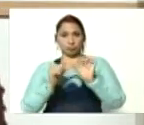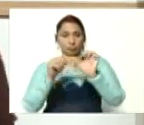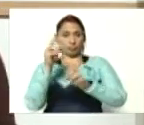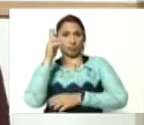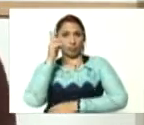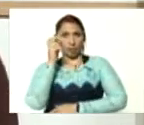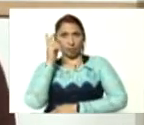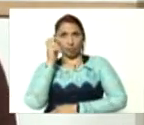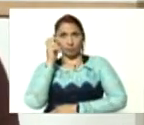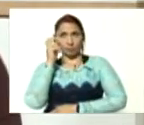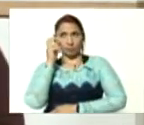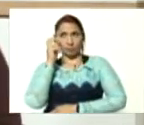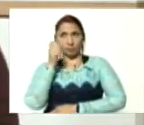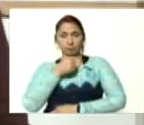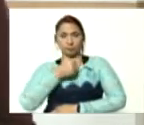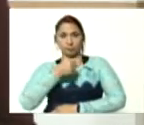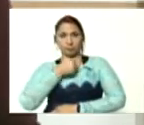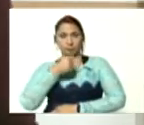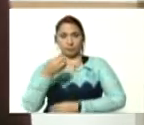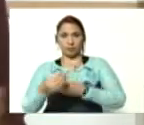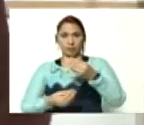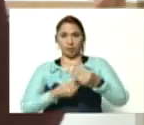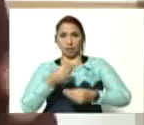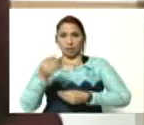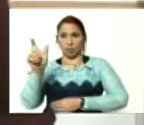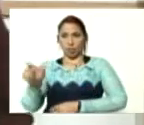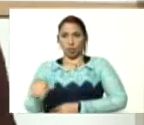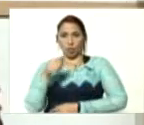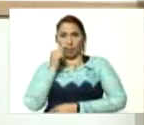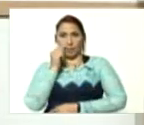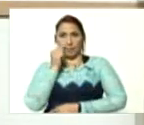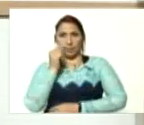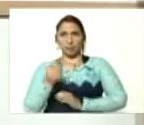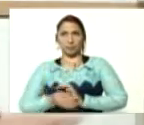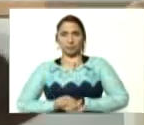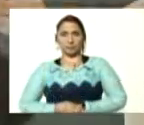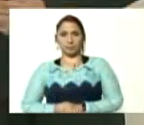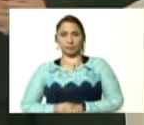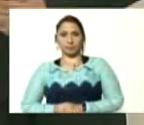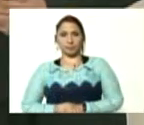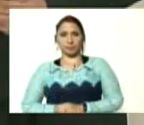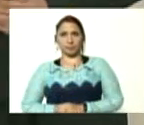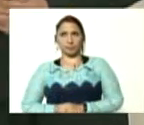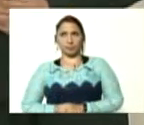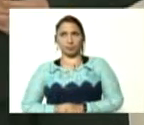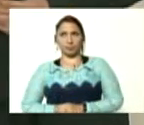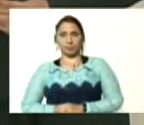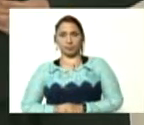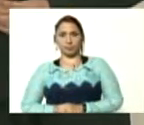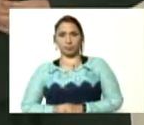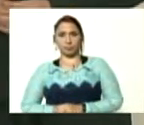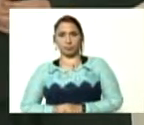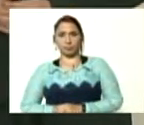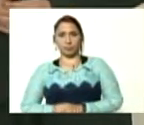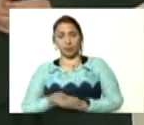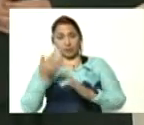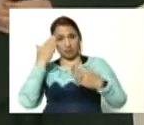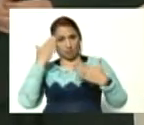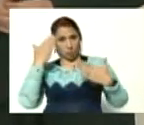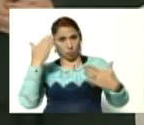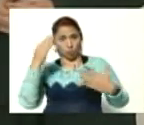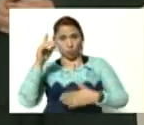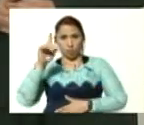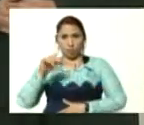que son la intervención que realiza hasta ahora Ricardo Cabrizas, quien se encuentra de visita acá en nuestro país. Adelante. Por supuesto, un saludo